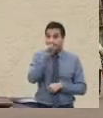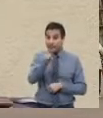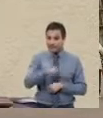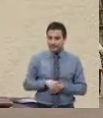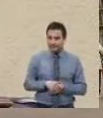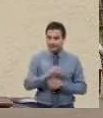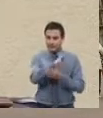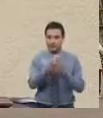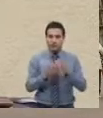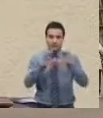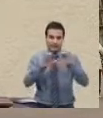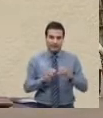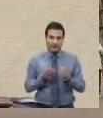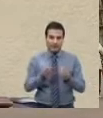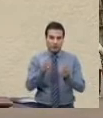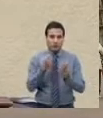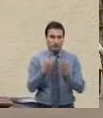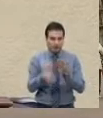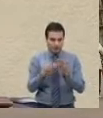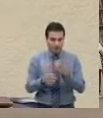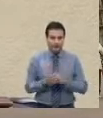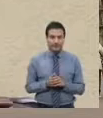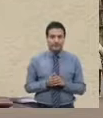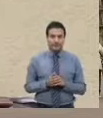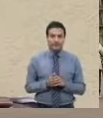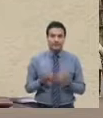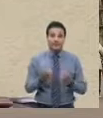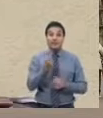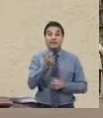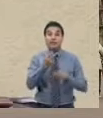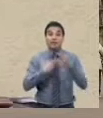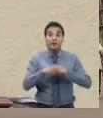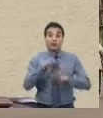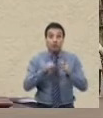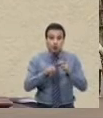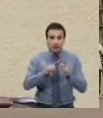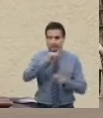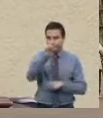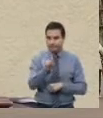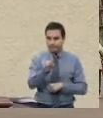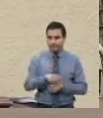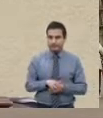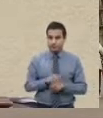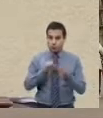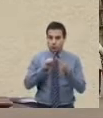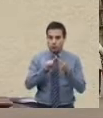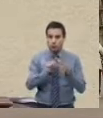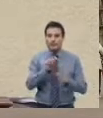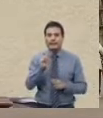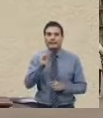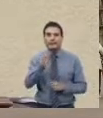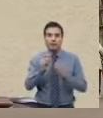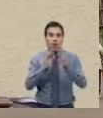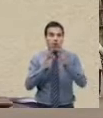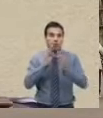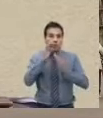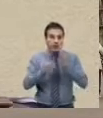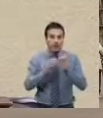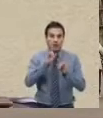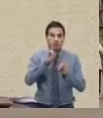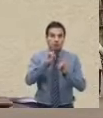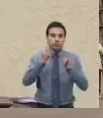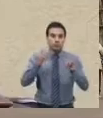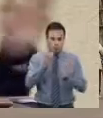no reportados y, por cierto, con financiamiento de origen desconocido. Otra que tiene que ver con la propaganda electoral, que está en curso de